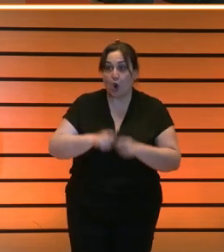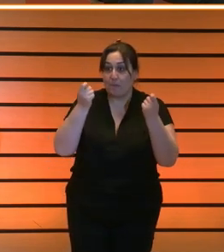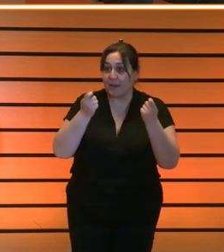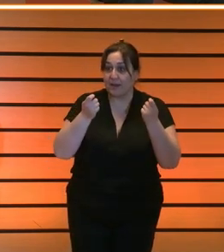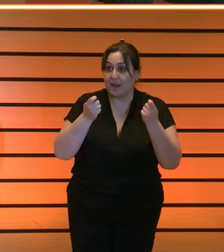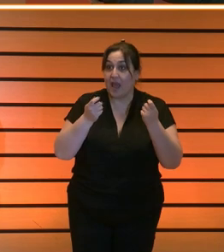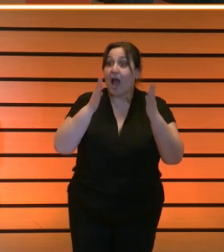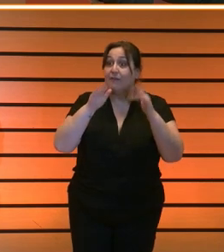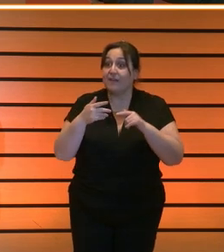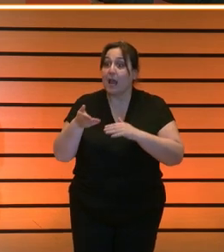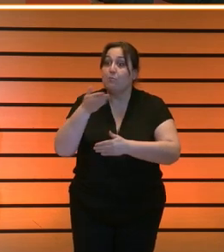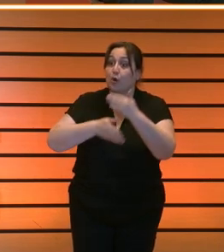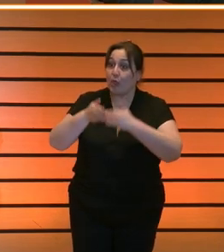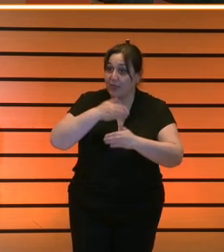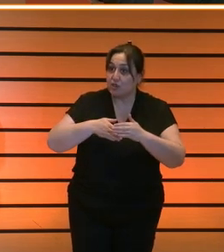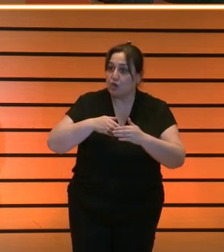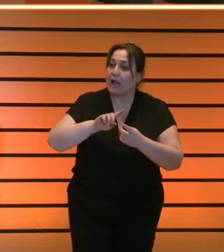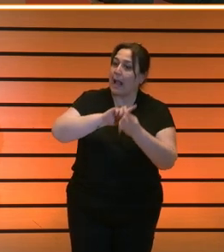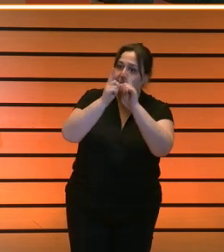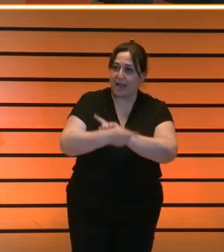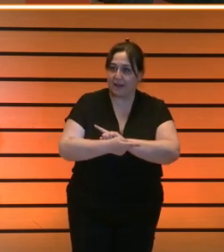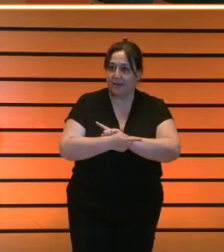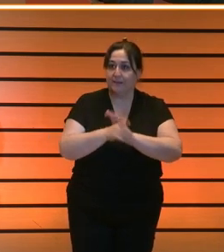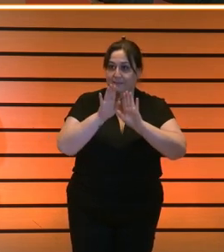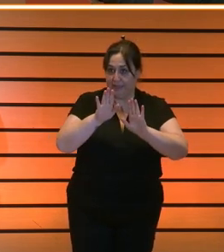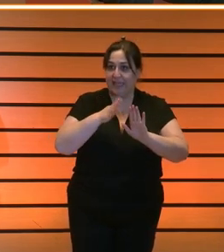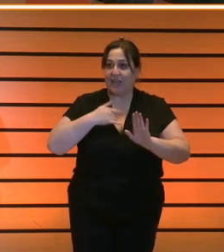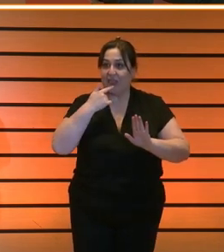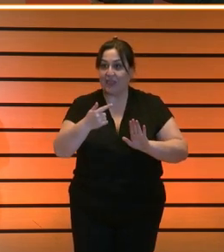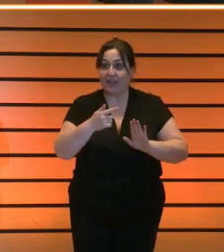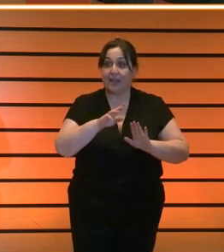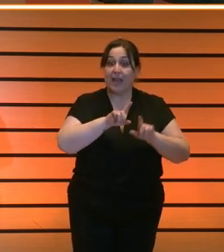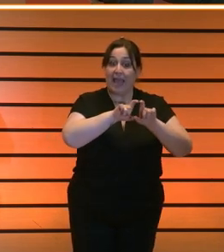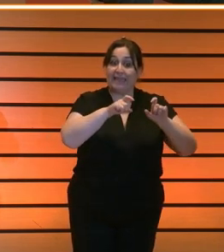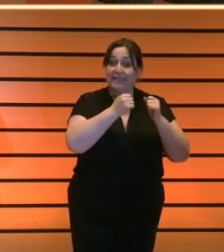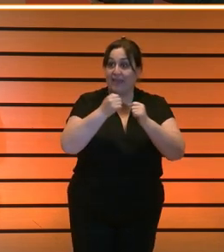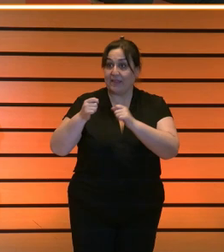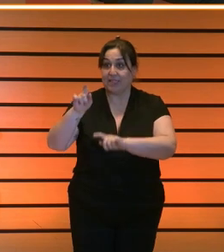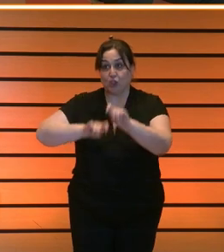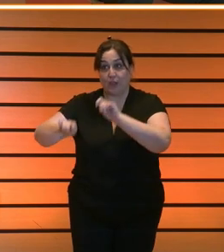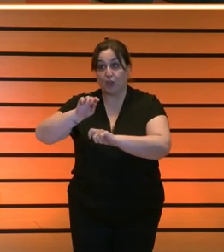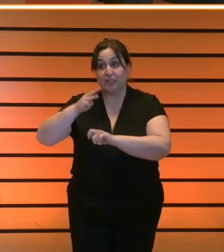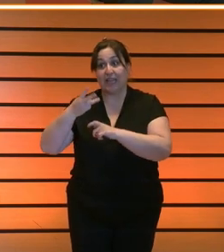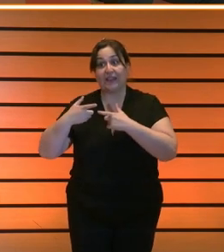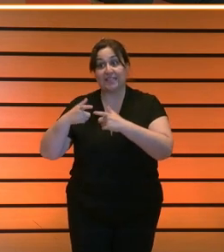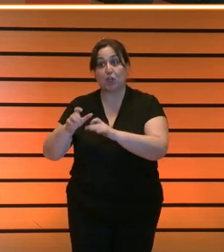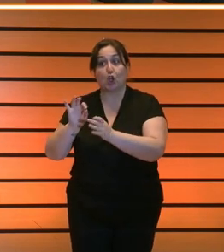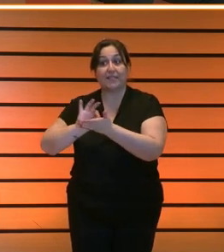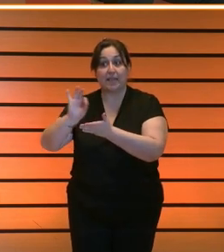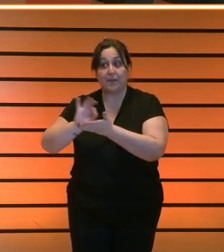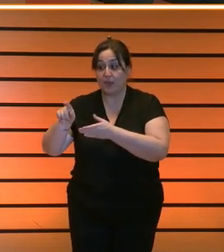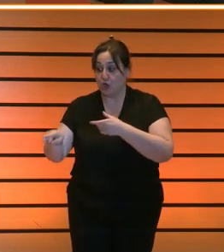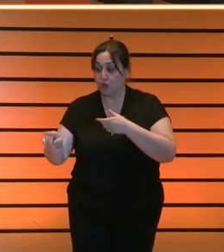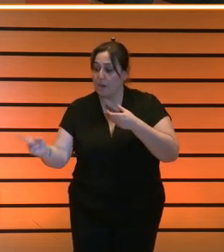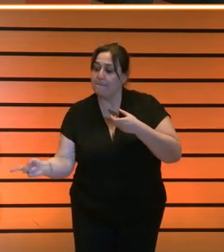invirtiendo el proceso que las entidades del Tercer sector la que proveen servicios formen